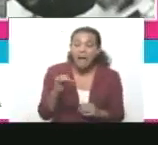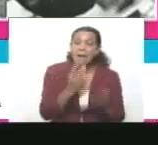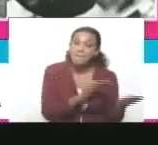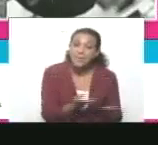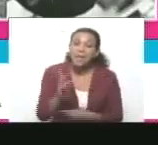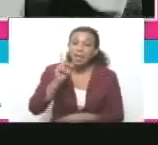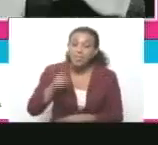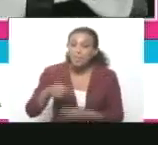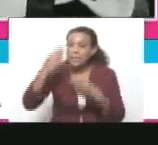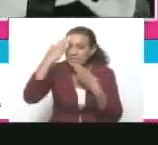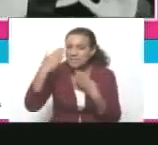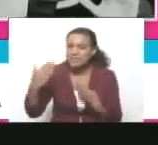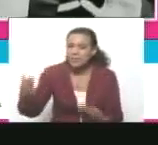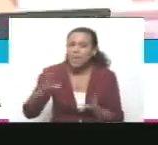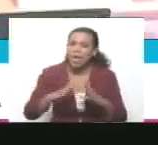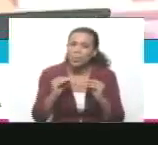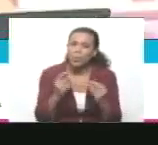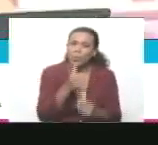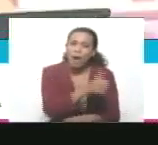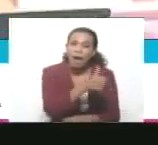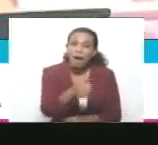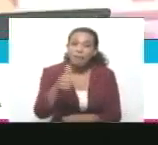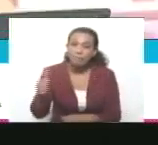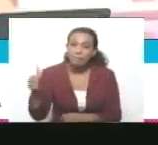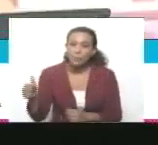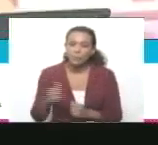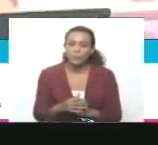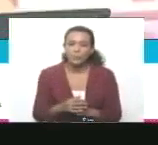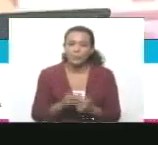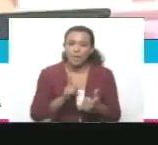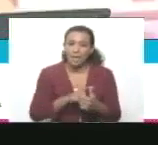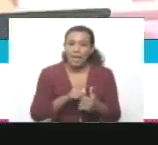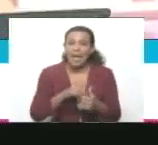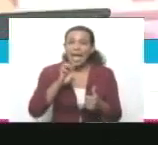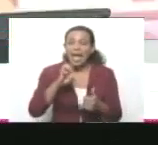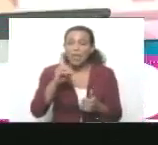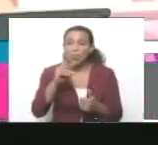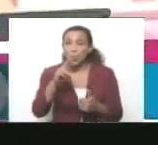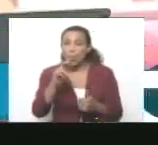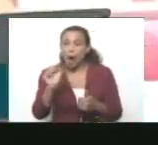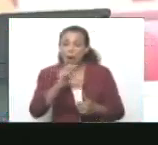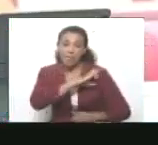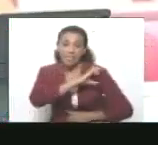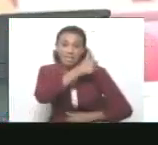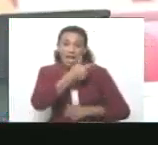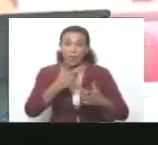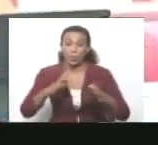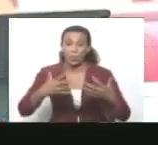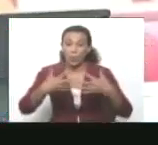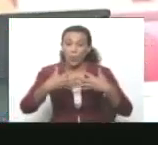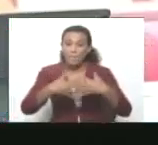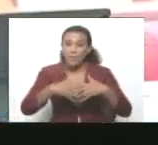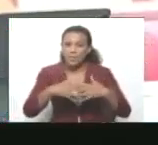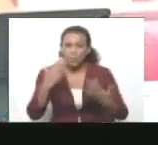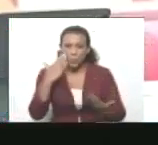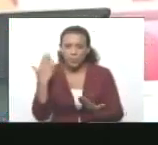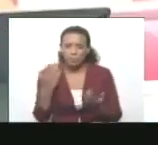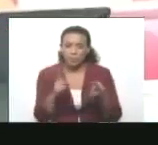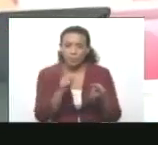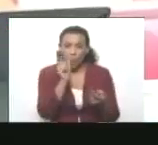quiero saludarlos a todos. Tenemos aquí a Eduardo Méndez, director ejecutivo del sistema,